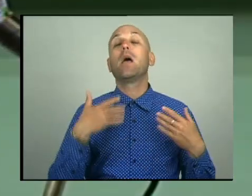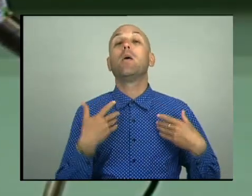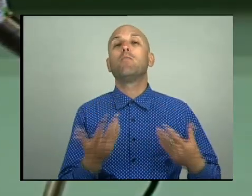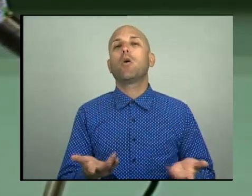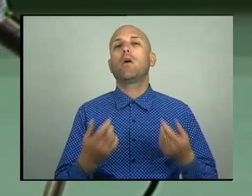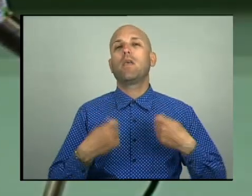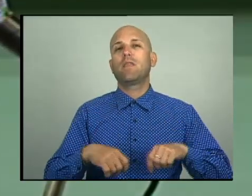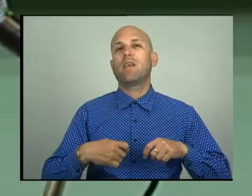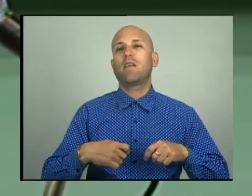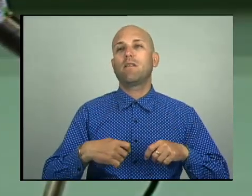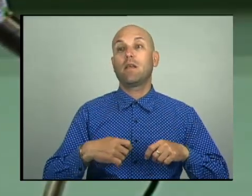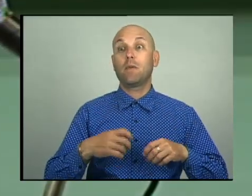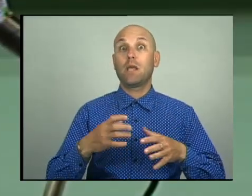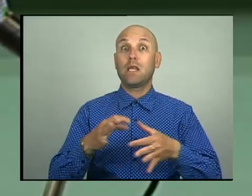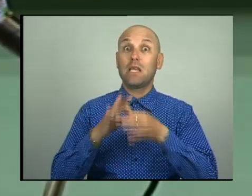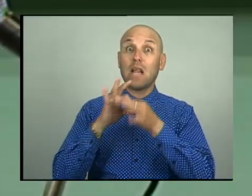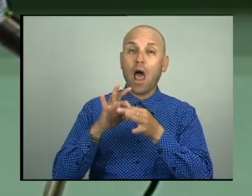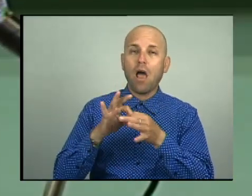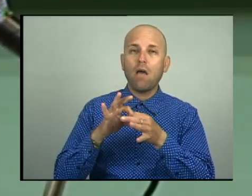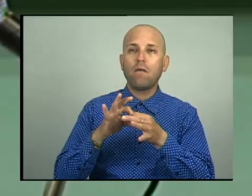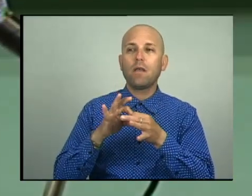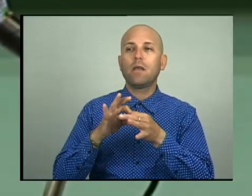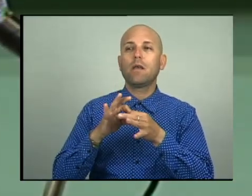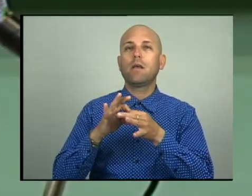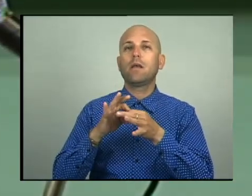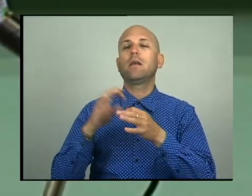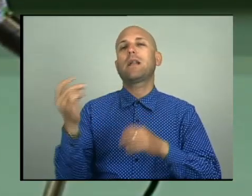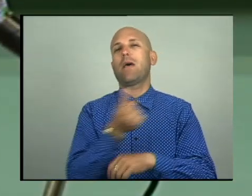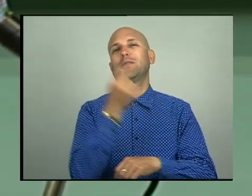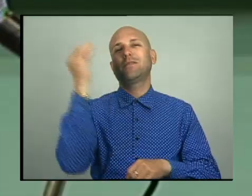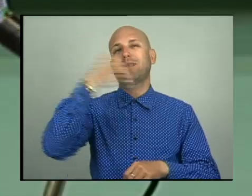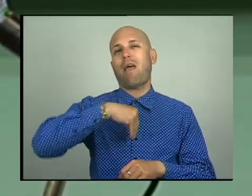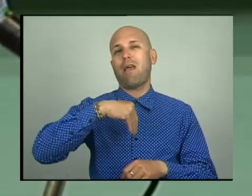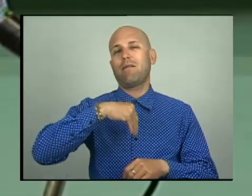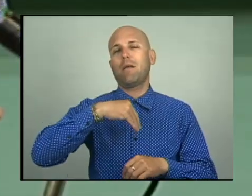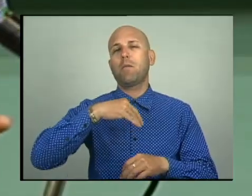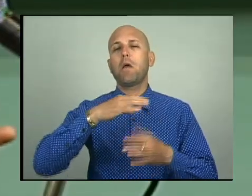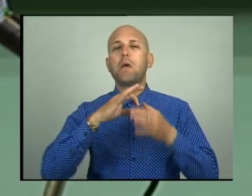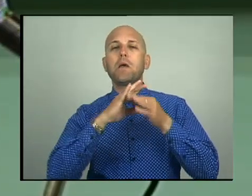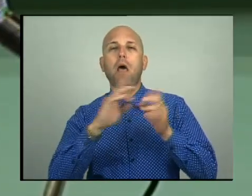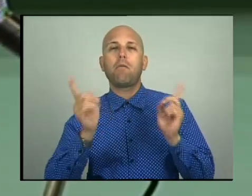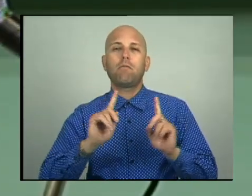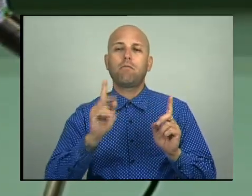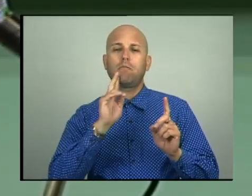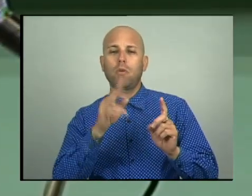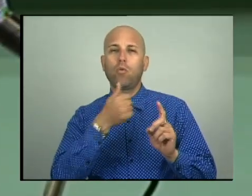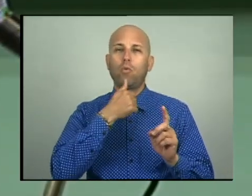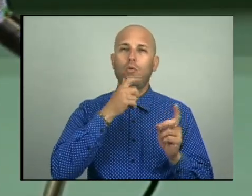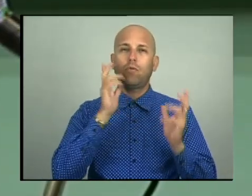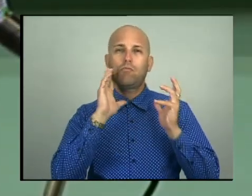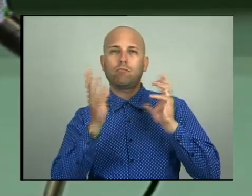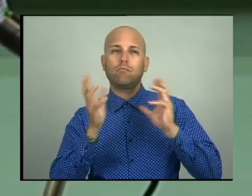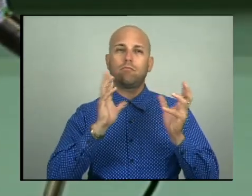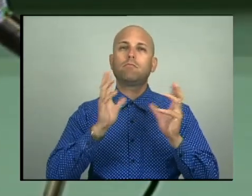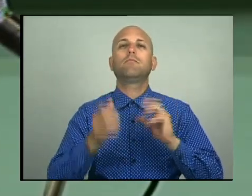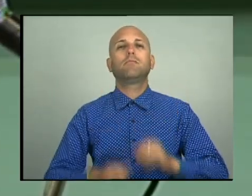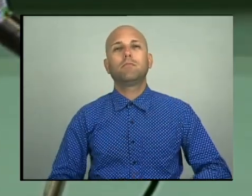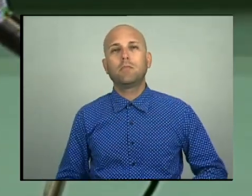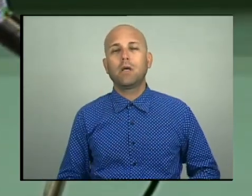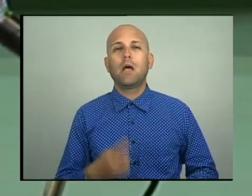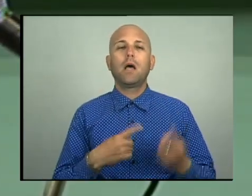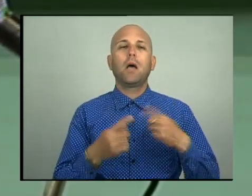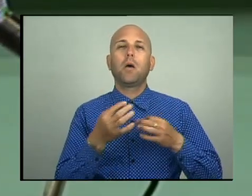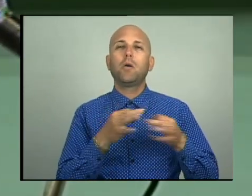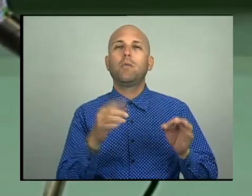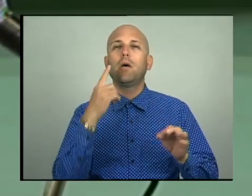la severidad del Fallot, porque el Fallot es una cardiopatía que tiene un espectro clínico que va de Fallot muy ligero, que le llaman